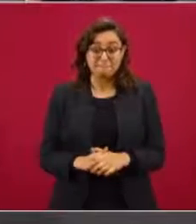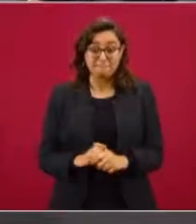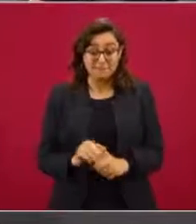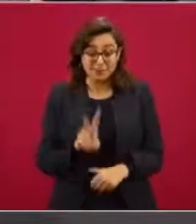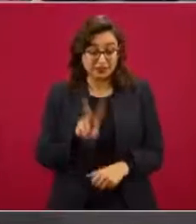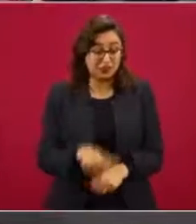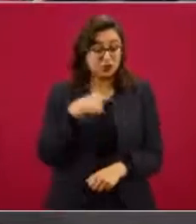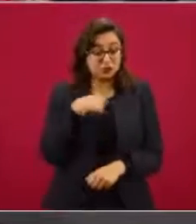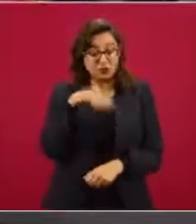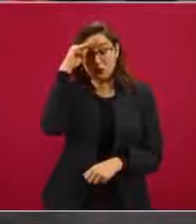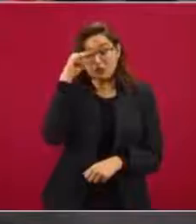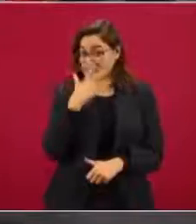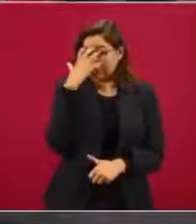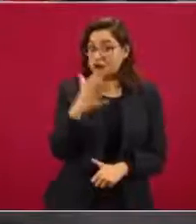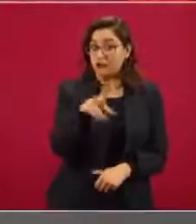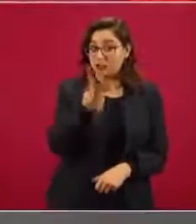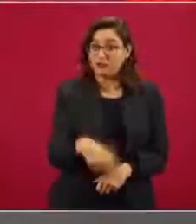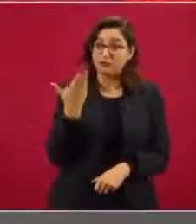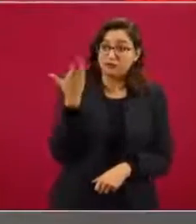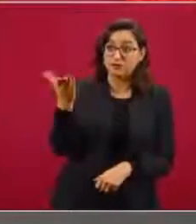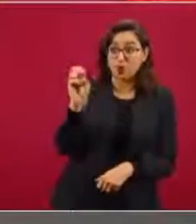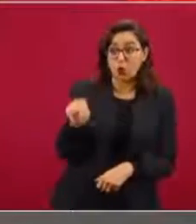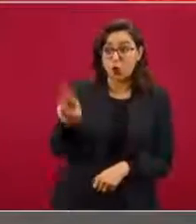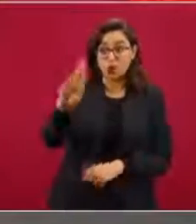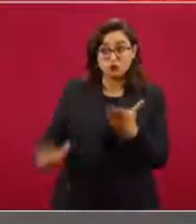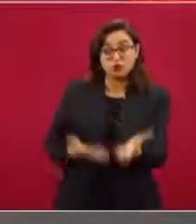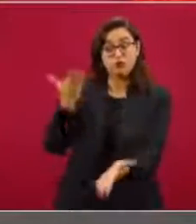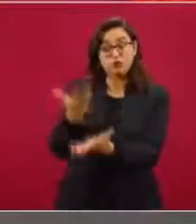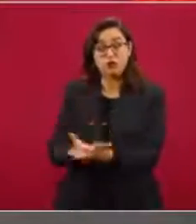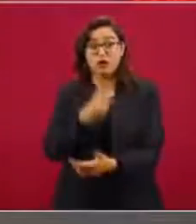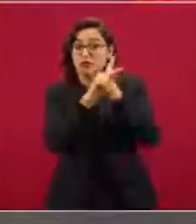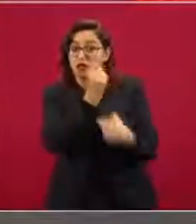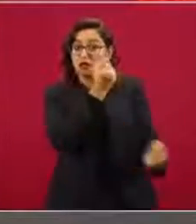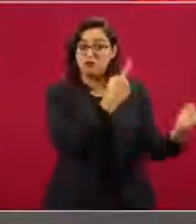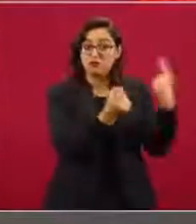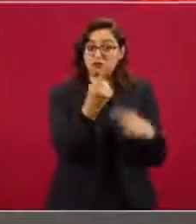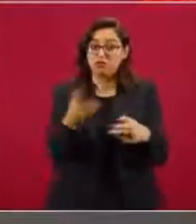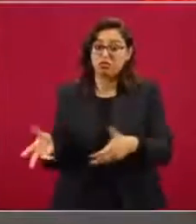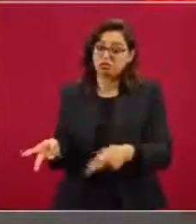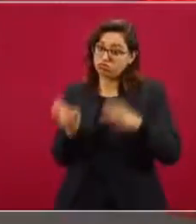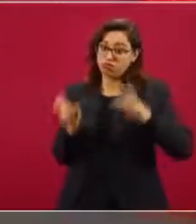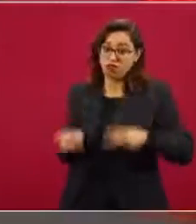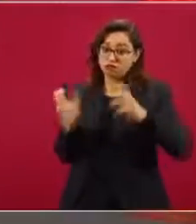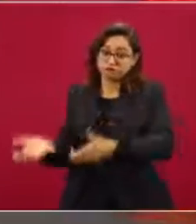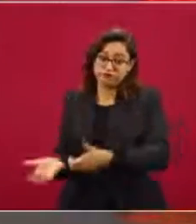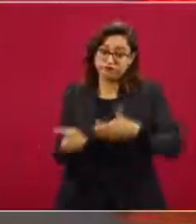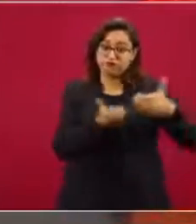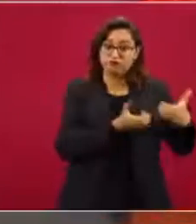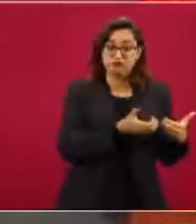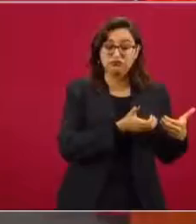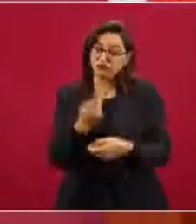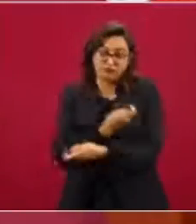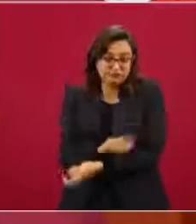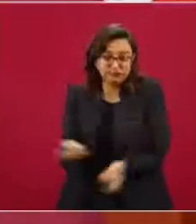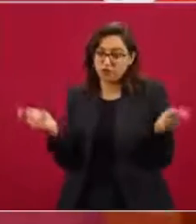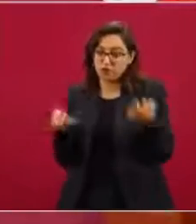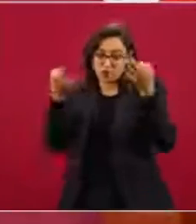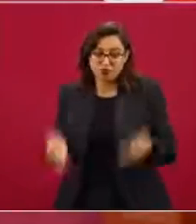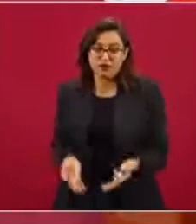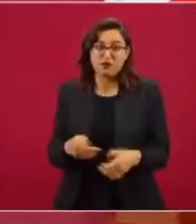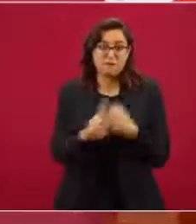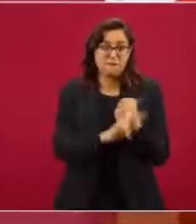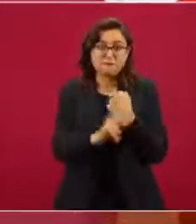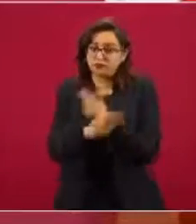una iniciativa en la ONU para que todo ese patrimonio histórico regrese a los pueblos de donde son originarias esas piezas, y que